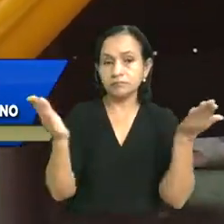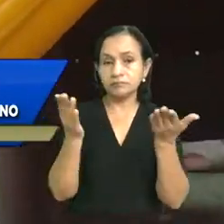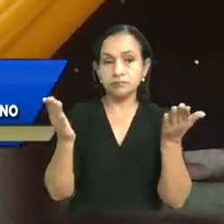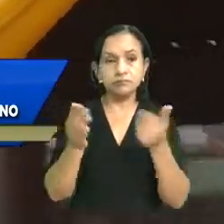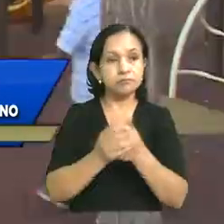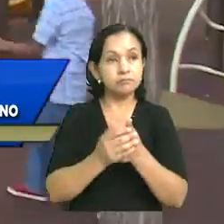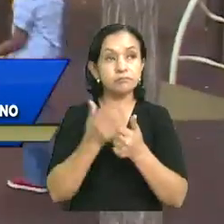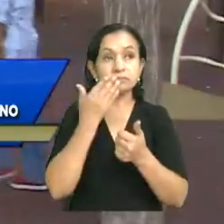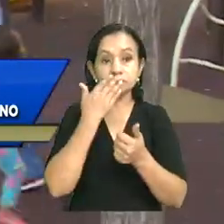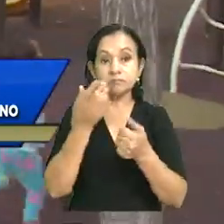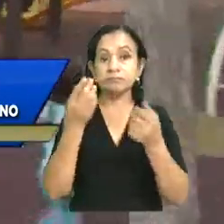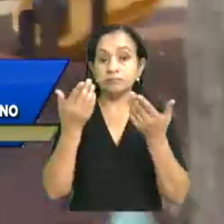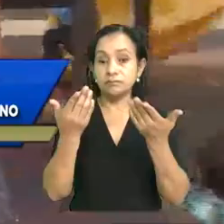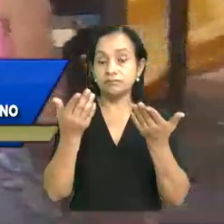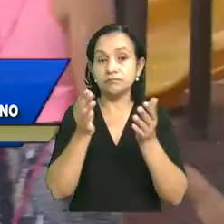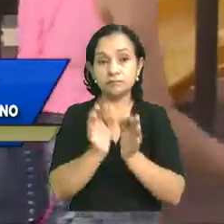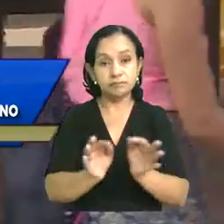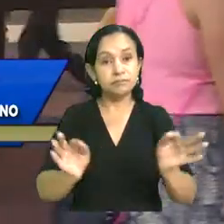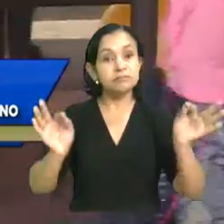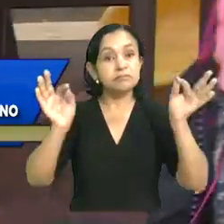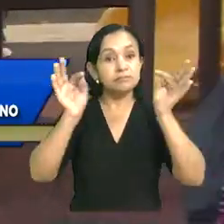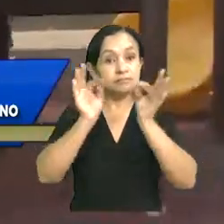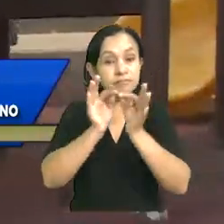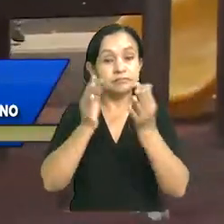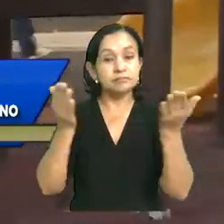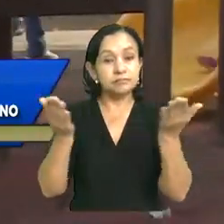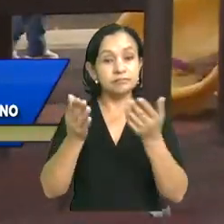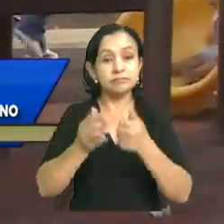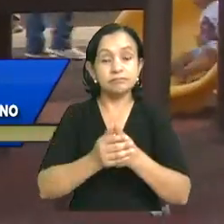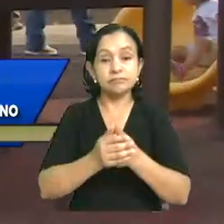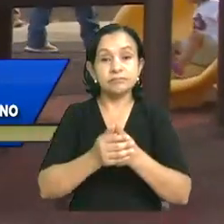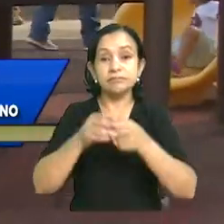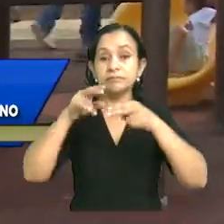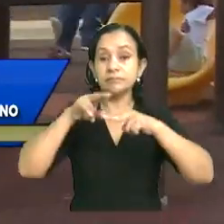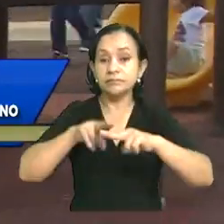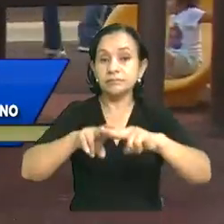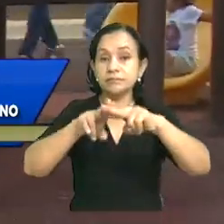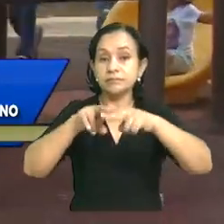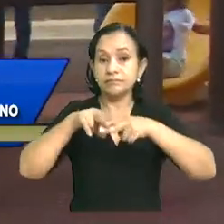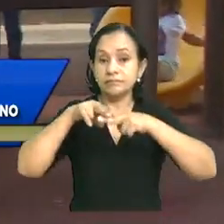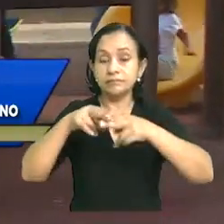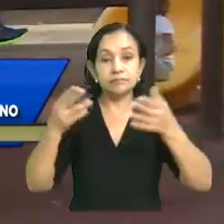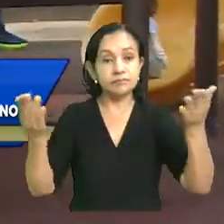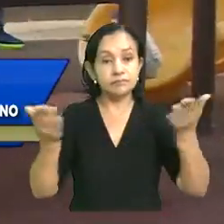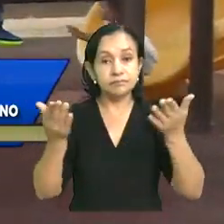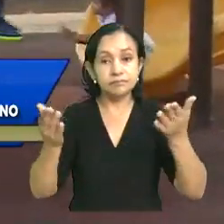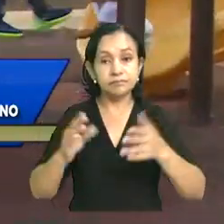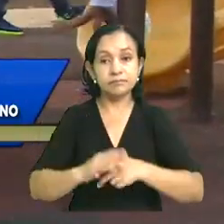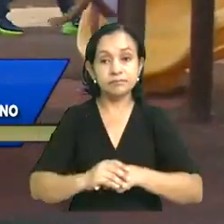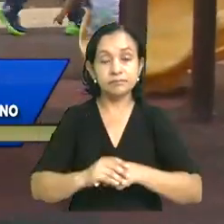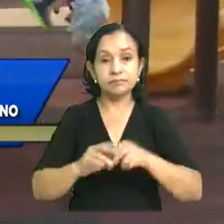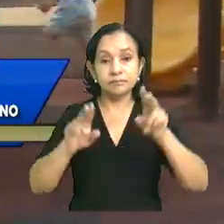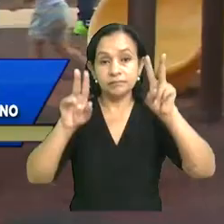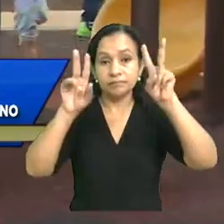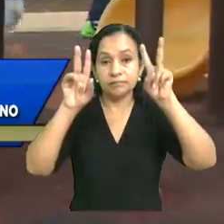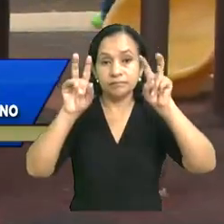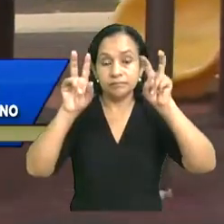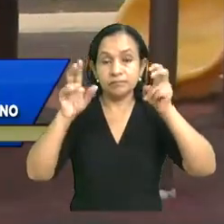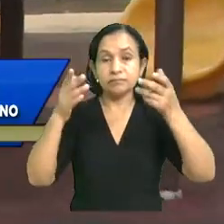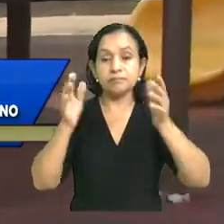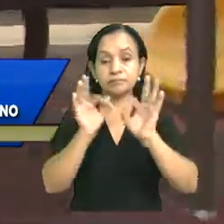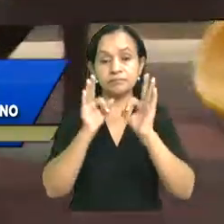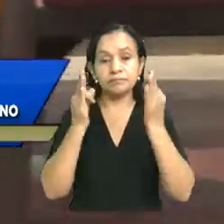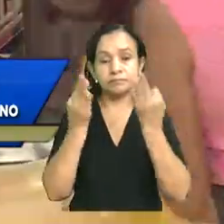equipos de calidad en realidad, y son realmente aspectos que satisfacen